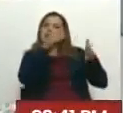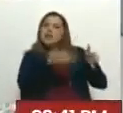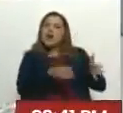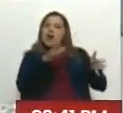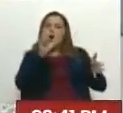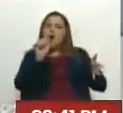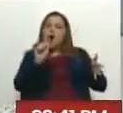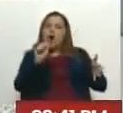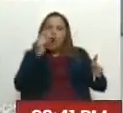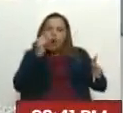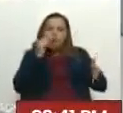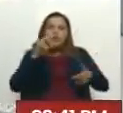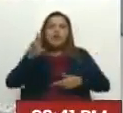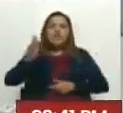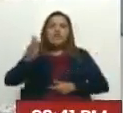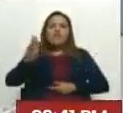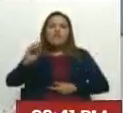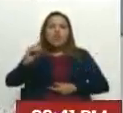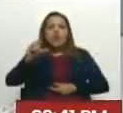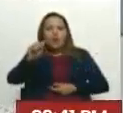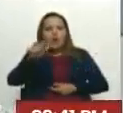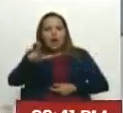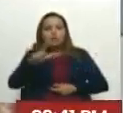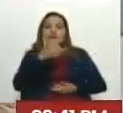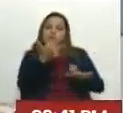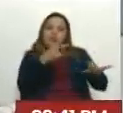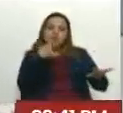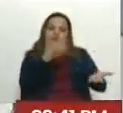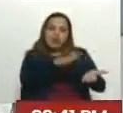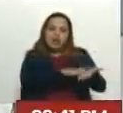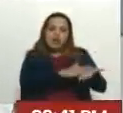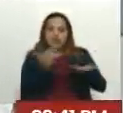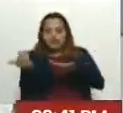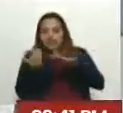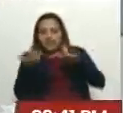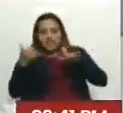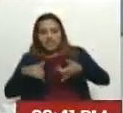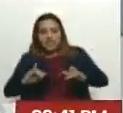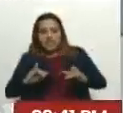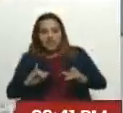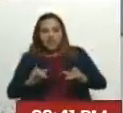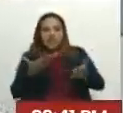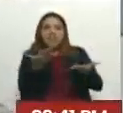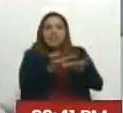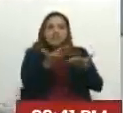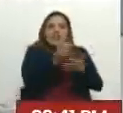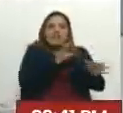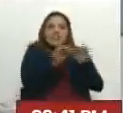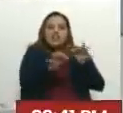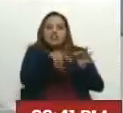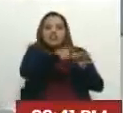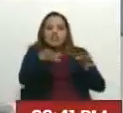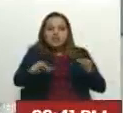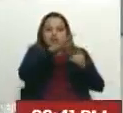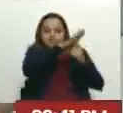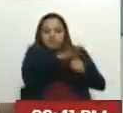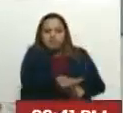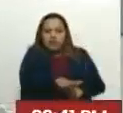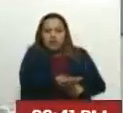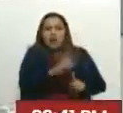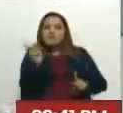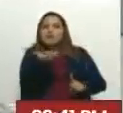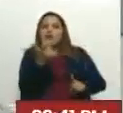Augusto Boal. Viene su hijo, él ya murió, viene su hijo que tiene una escuela de teatro del oprimido. Entonces, en la búsqueda de ese encuentro con